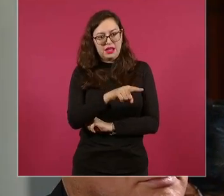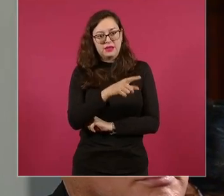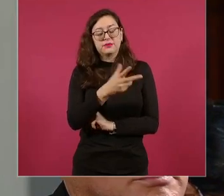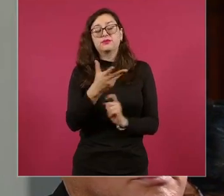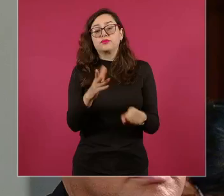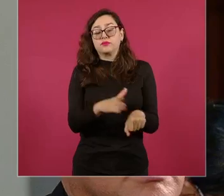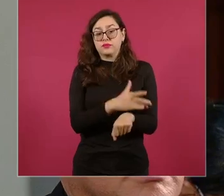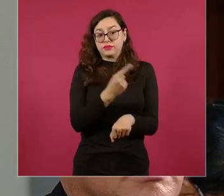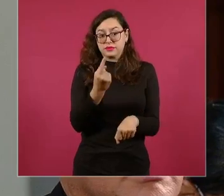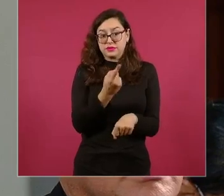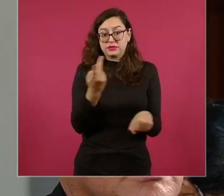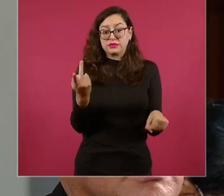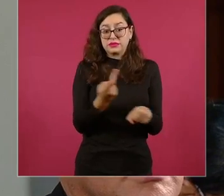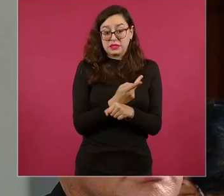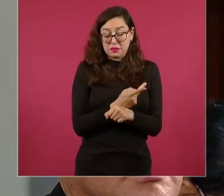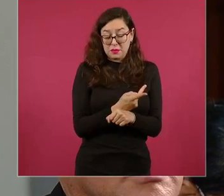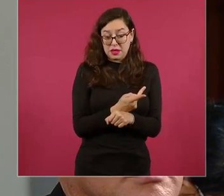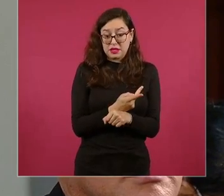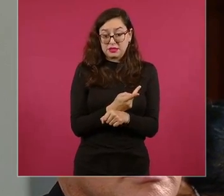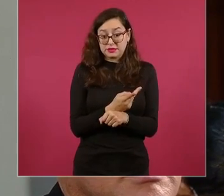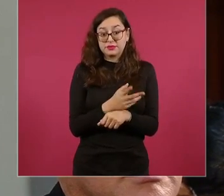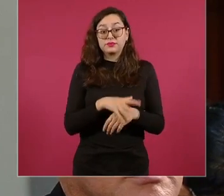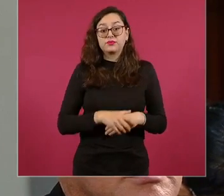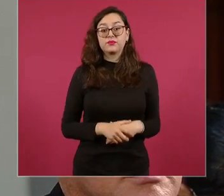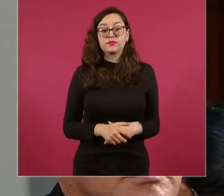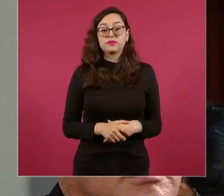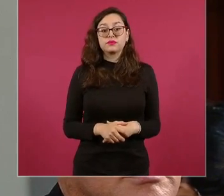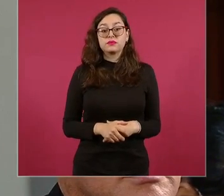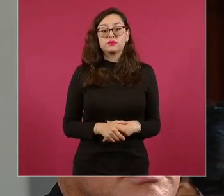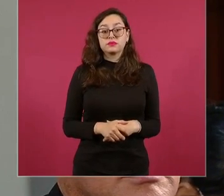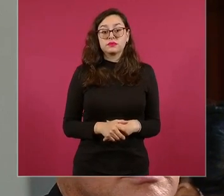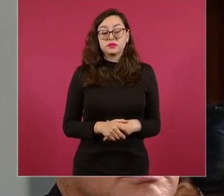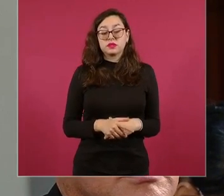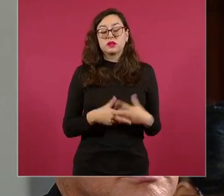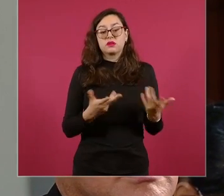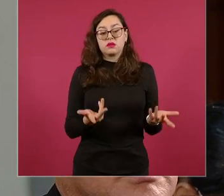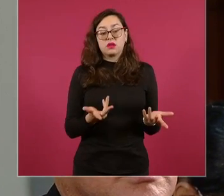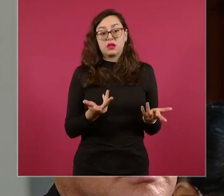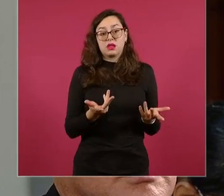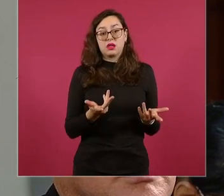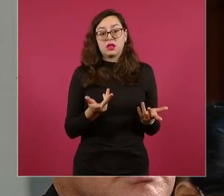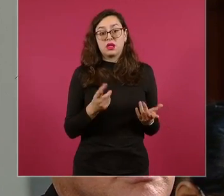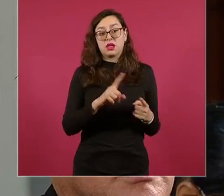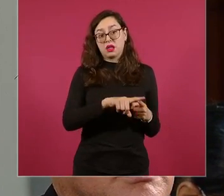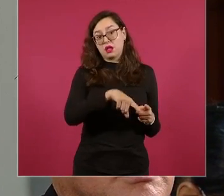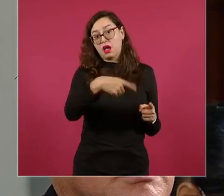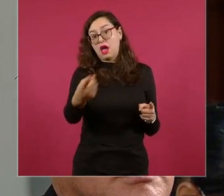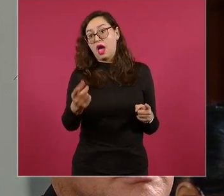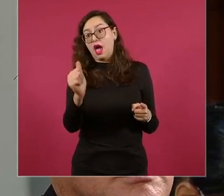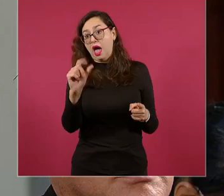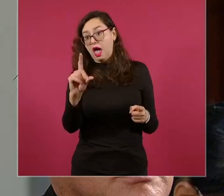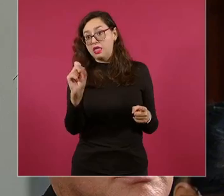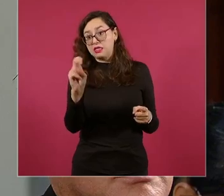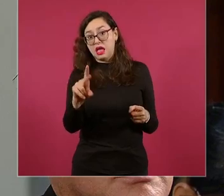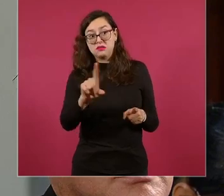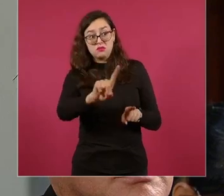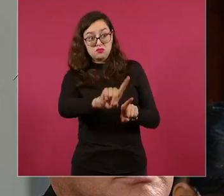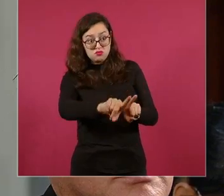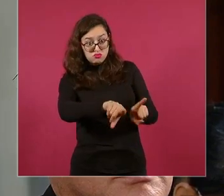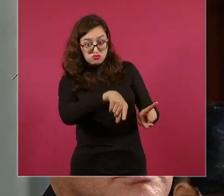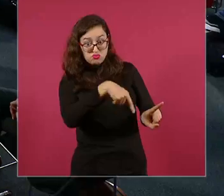tocada y abusada sexualmente por el señor que ahora sabe pues se llama Adán mi